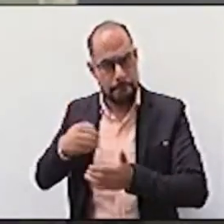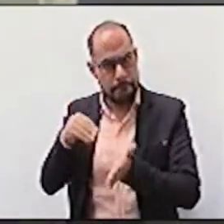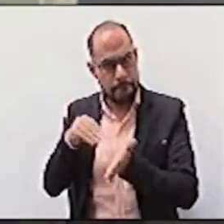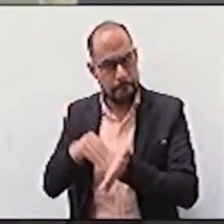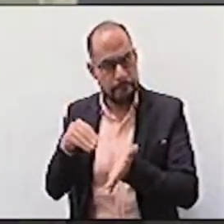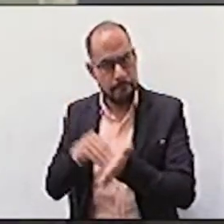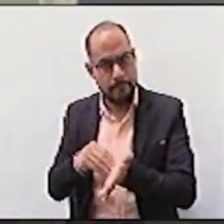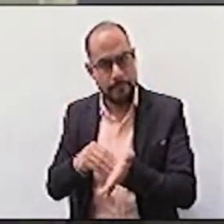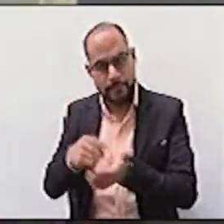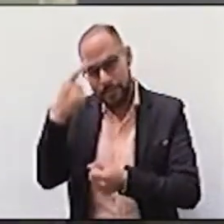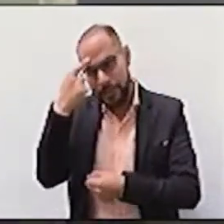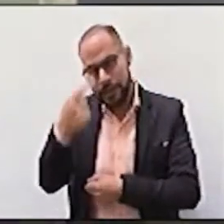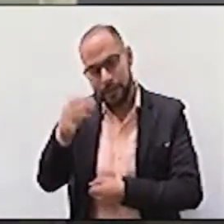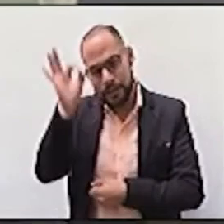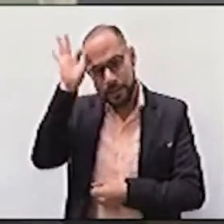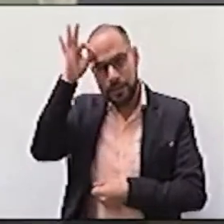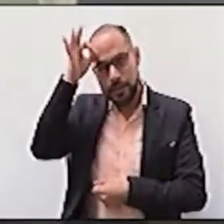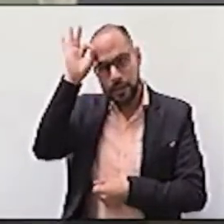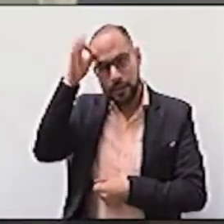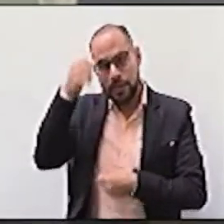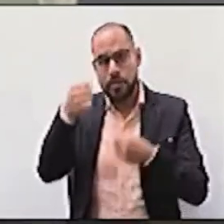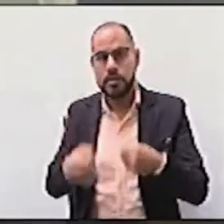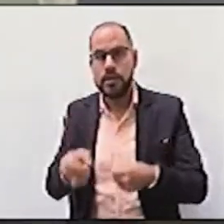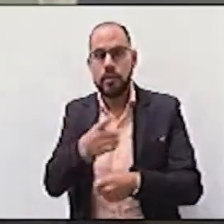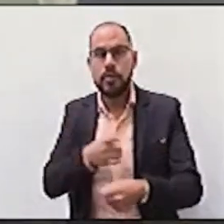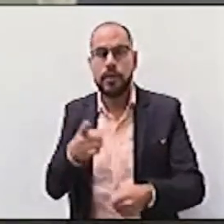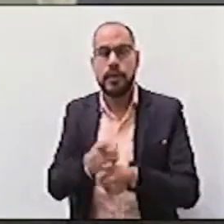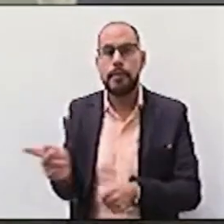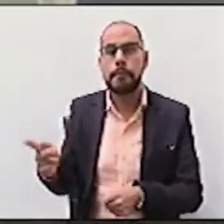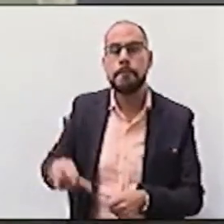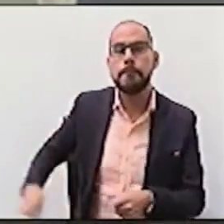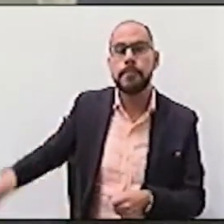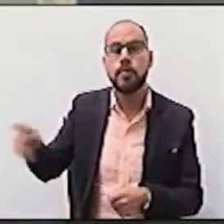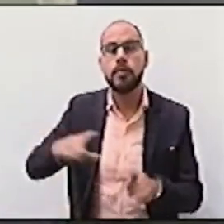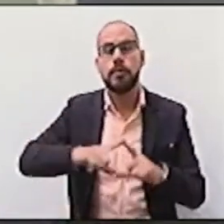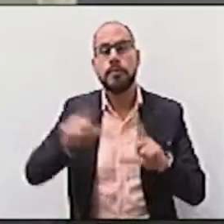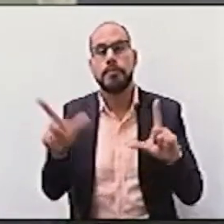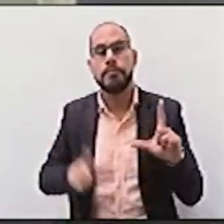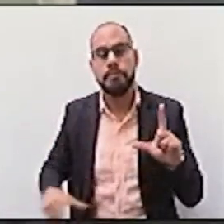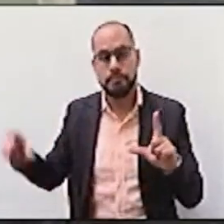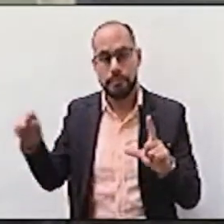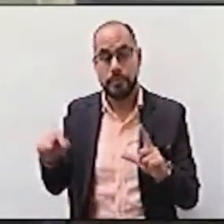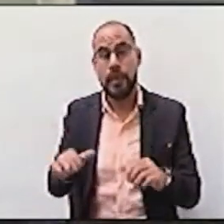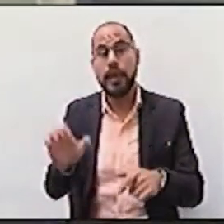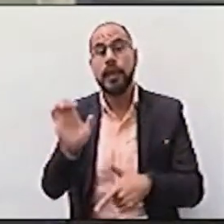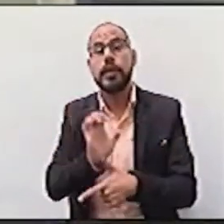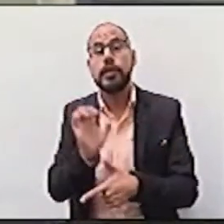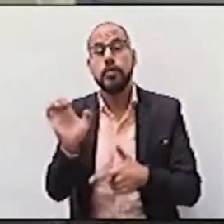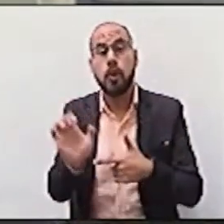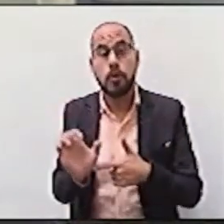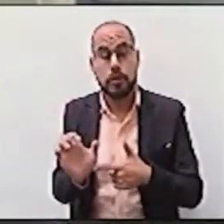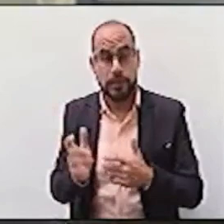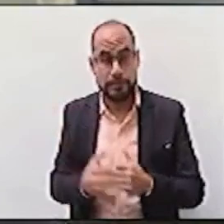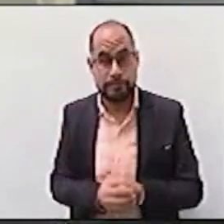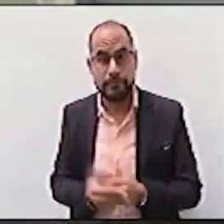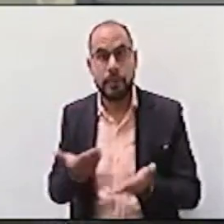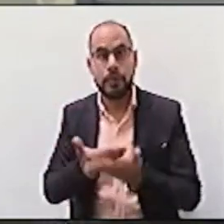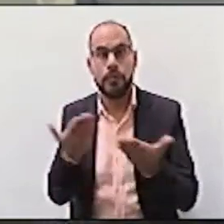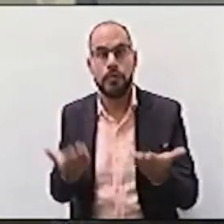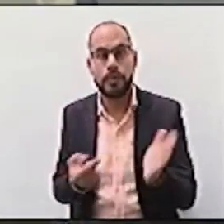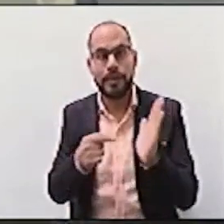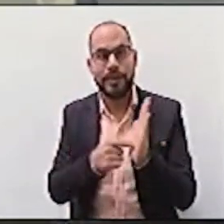la prestación de servicio de seguridad pública en todo el país. Entonces, dice ahora